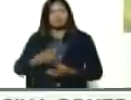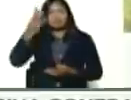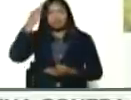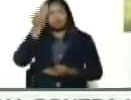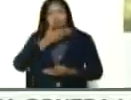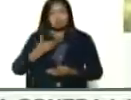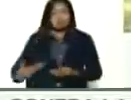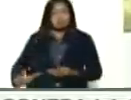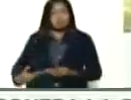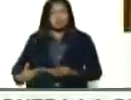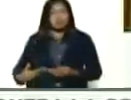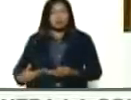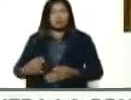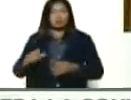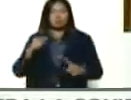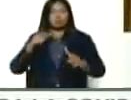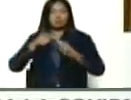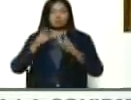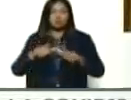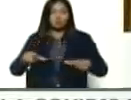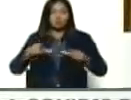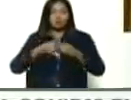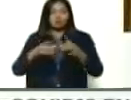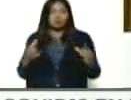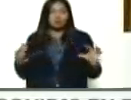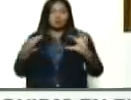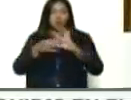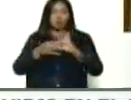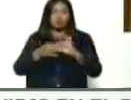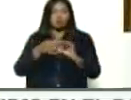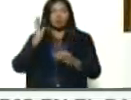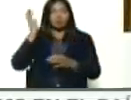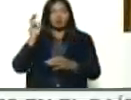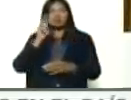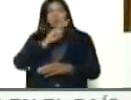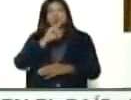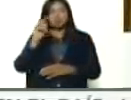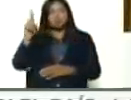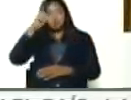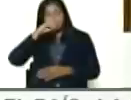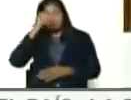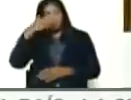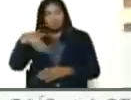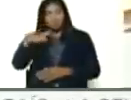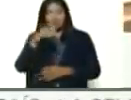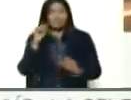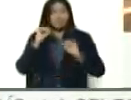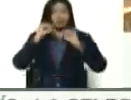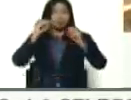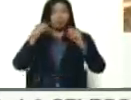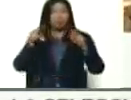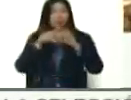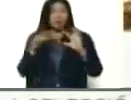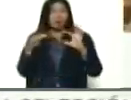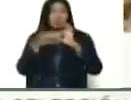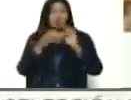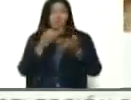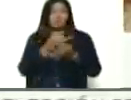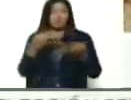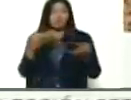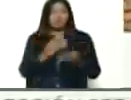ecosocialistas como instancia que viene a unirse con el congreso bolivariano de los pueblos para lograr la unión perfecta